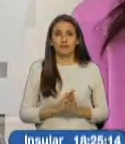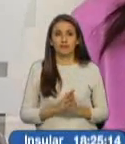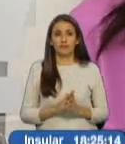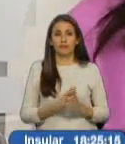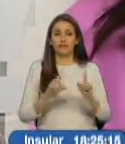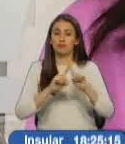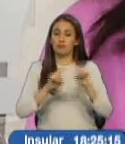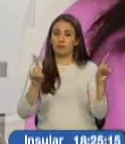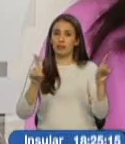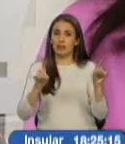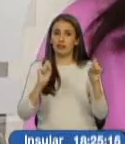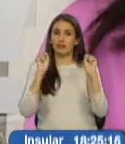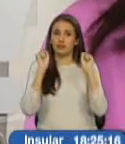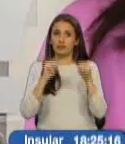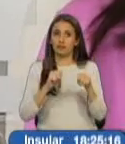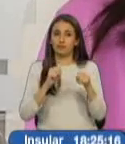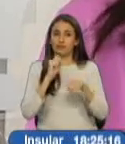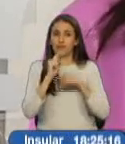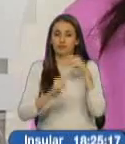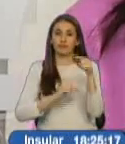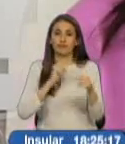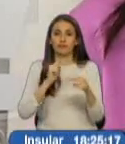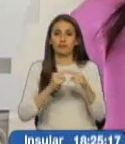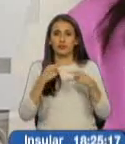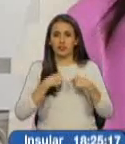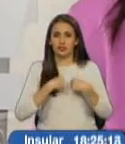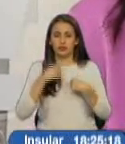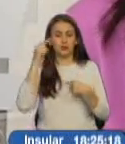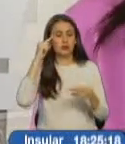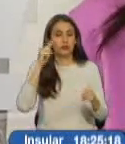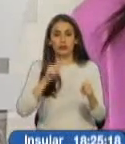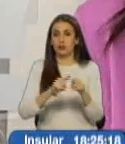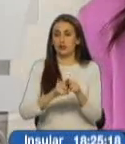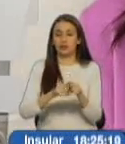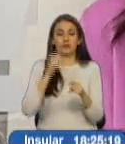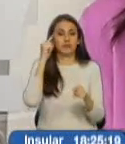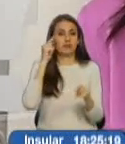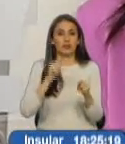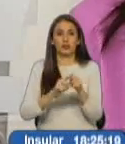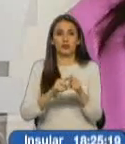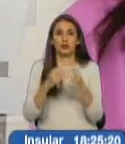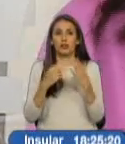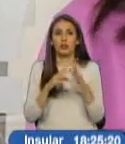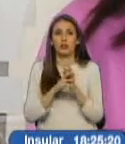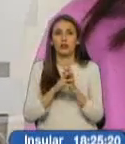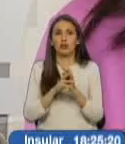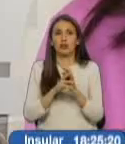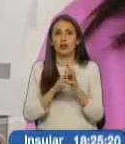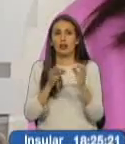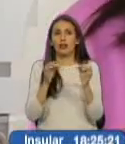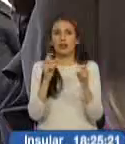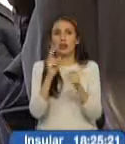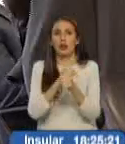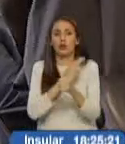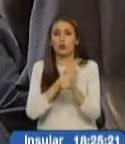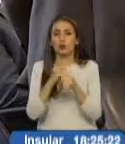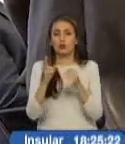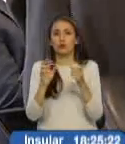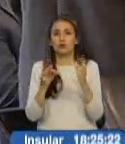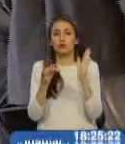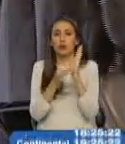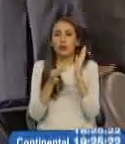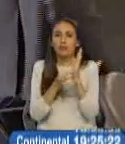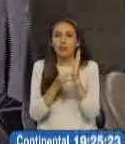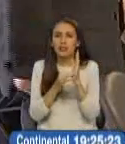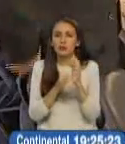Pero evidentemente yo no estoy de acuerdo bajo ningún concepto, digamos en términos generales, que se ponga una restricción al uso de las redes sociales. Sin embargo, la